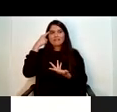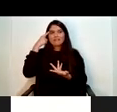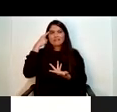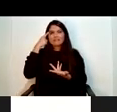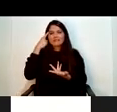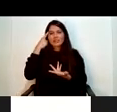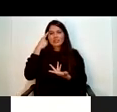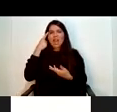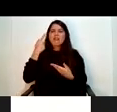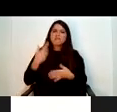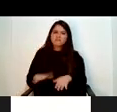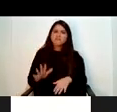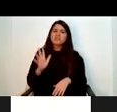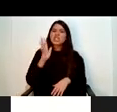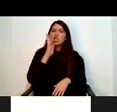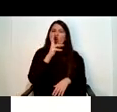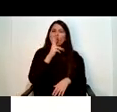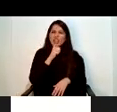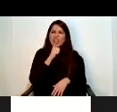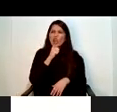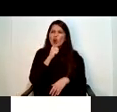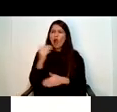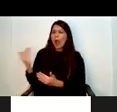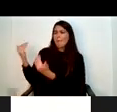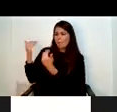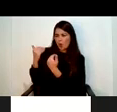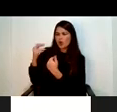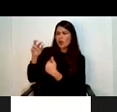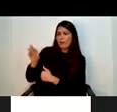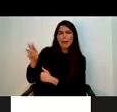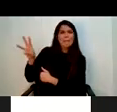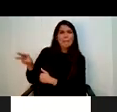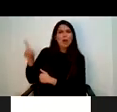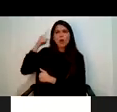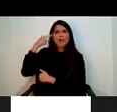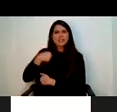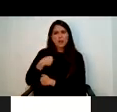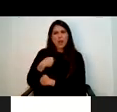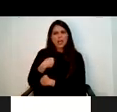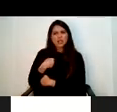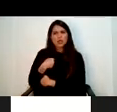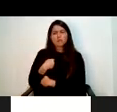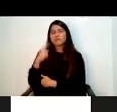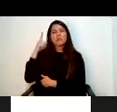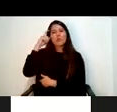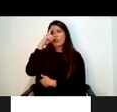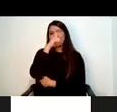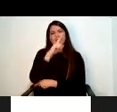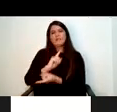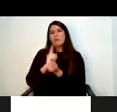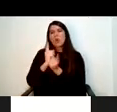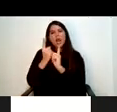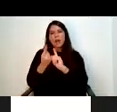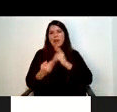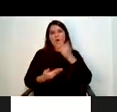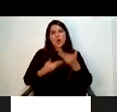usando este criterio, si no tengo la adhesión de los papás y que los papás opinen lo mismo que yo, es muy difícil que vamos a modificar